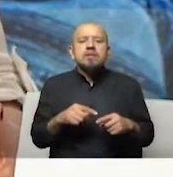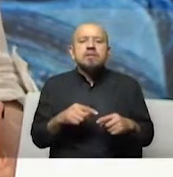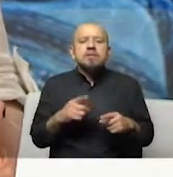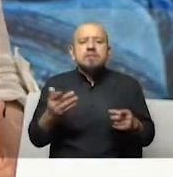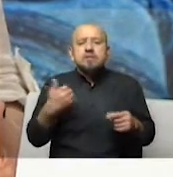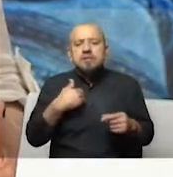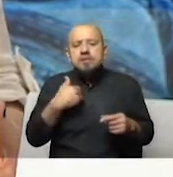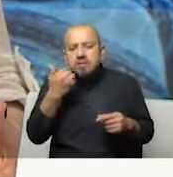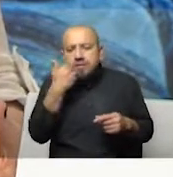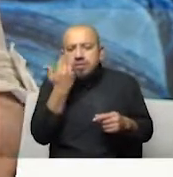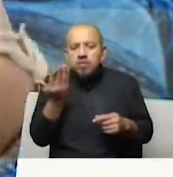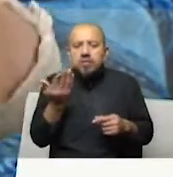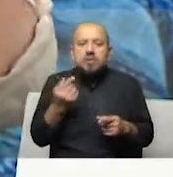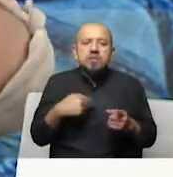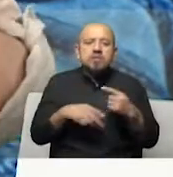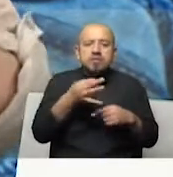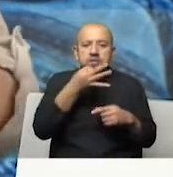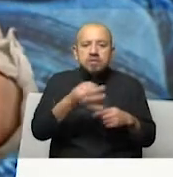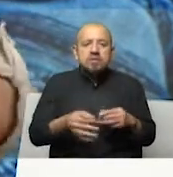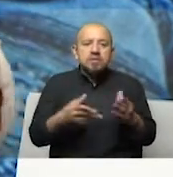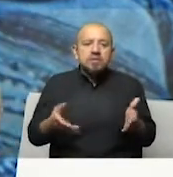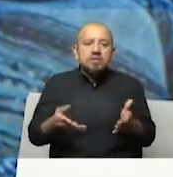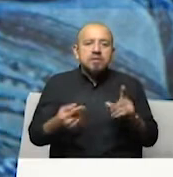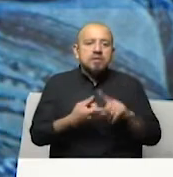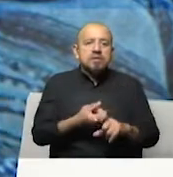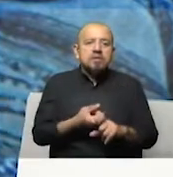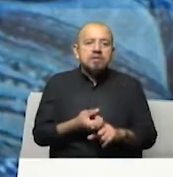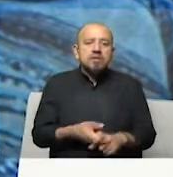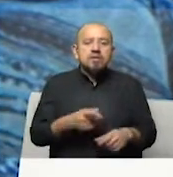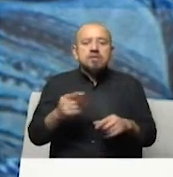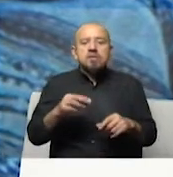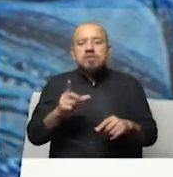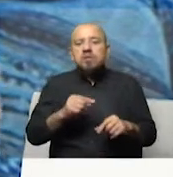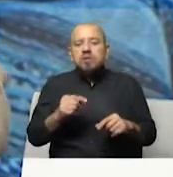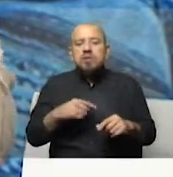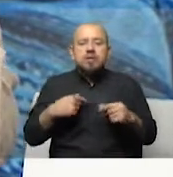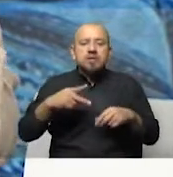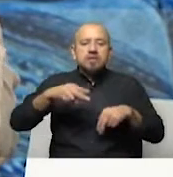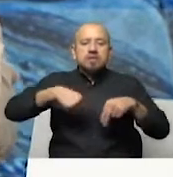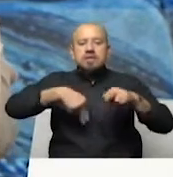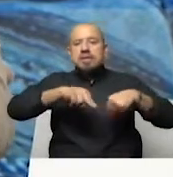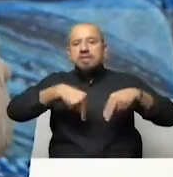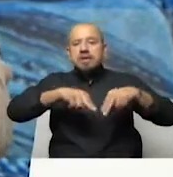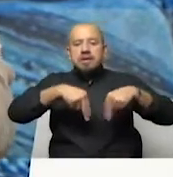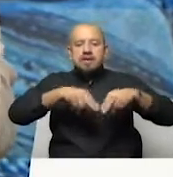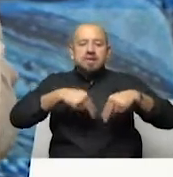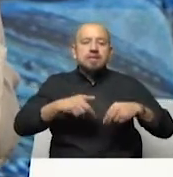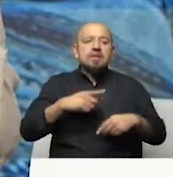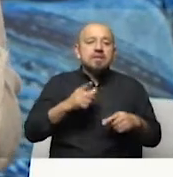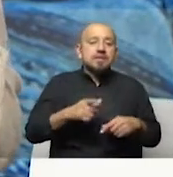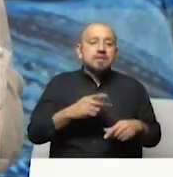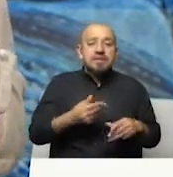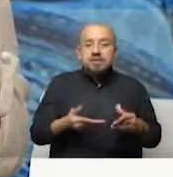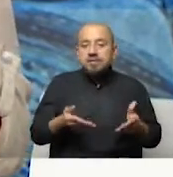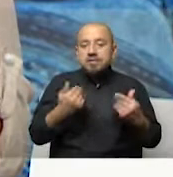le da un poco de vergüenza la situación Entonces le decía no viene porque a su señora le dolían las piernas Bueno mira hágame el favor vaya Entonces ya se levantó